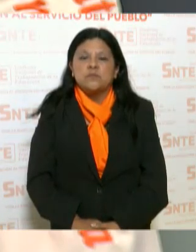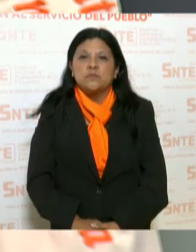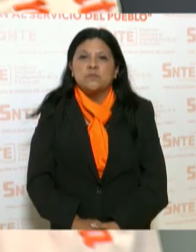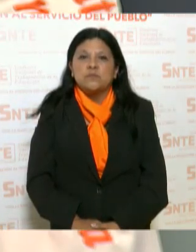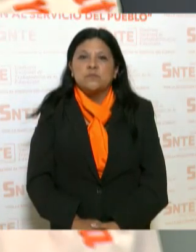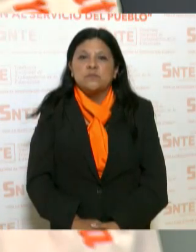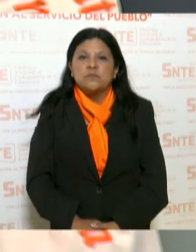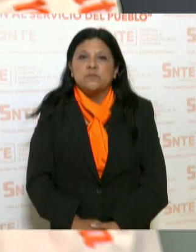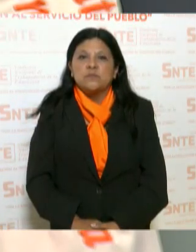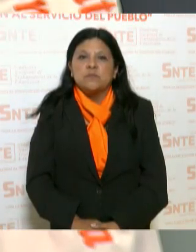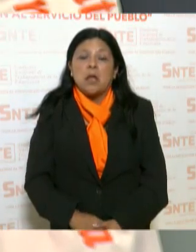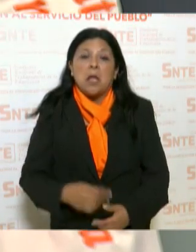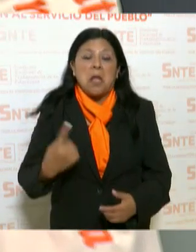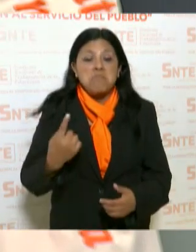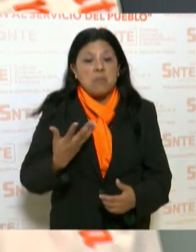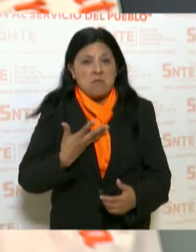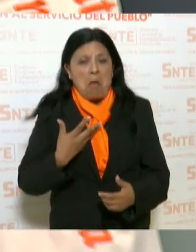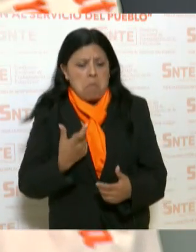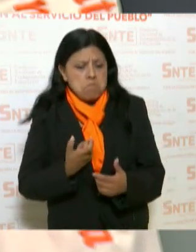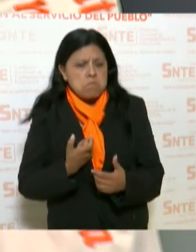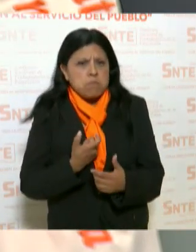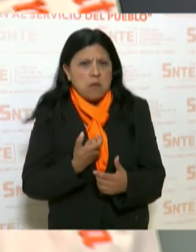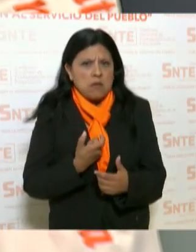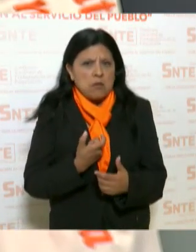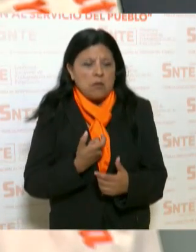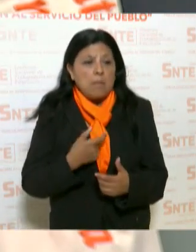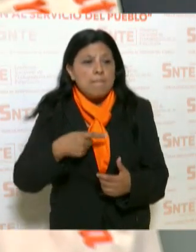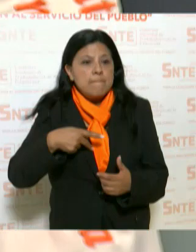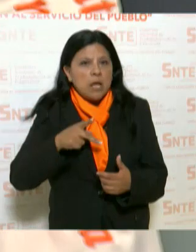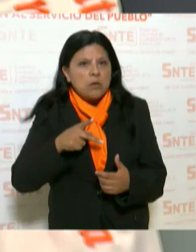aristocrático, por la educación,